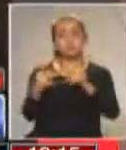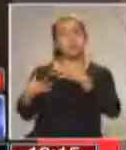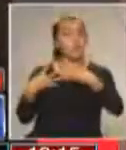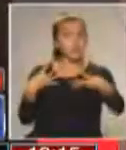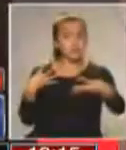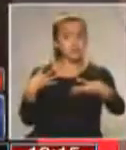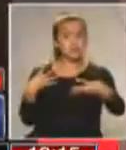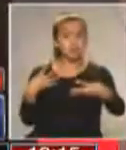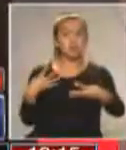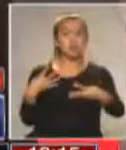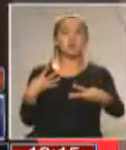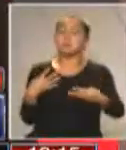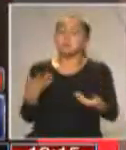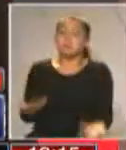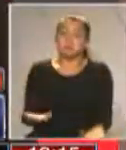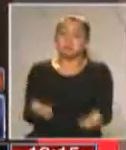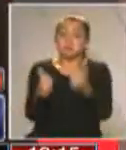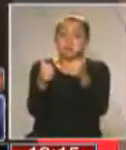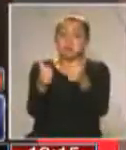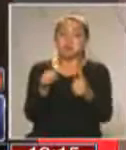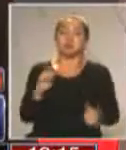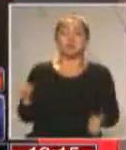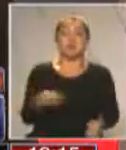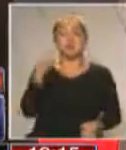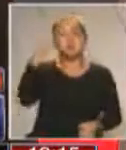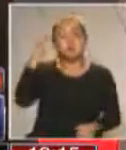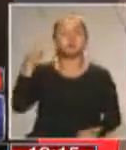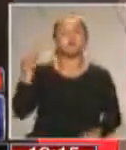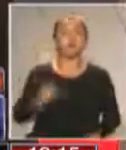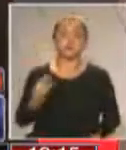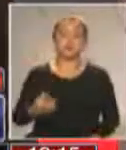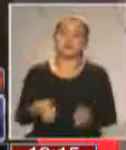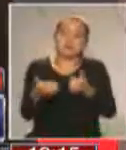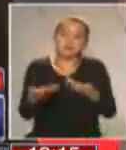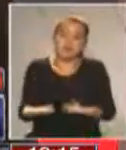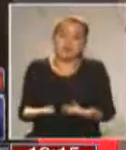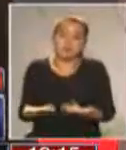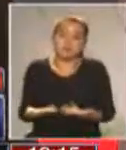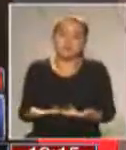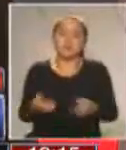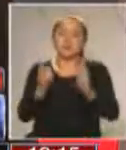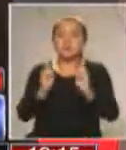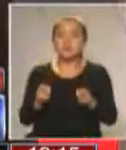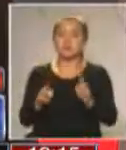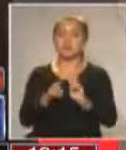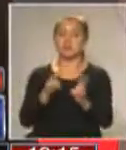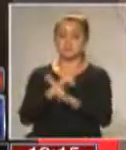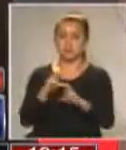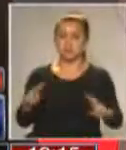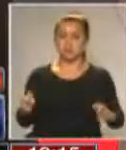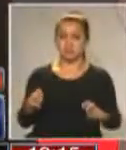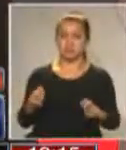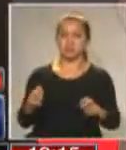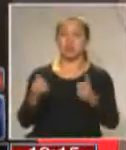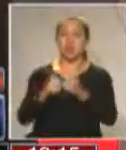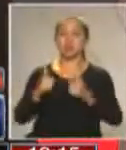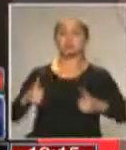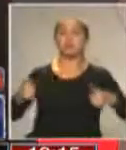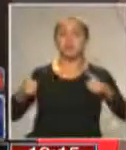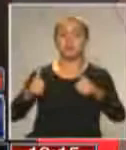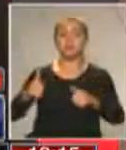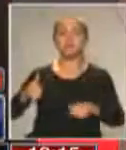transparencia, va a caer por su propio peso y vamos a saber que efectivamente fue así. Y deberían hacerse investigaciones por parte de las autoridades competentes para